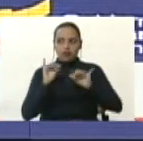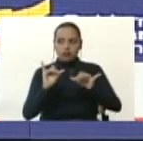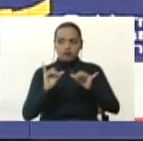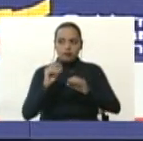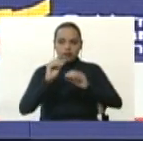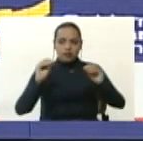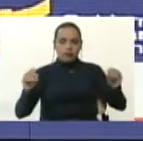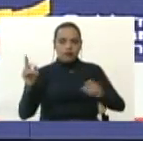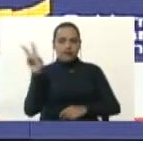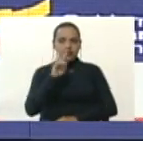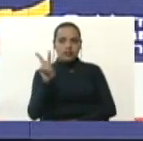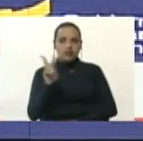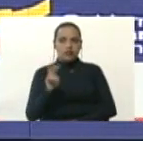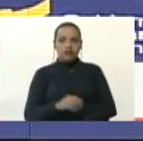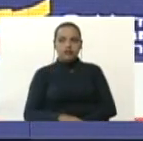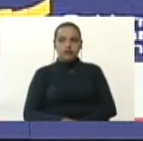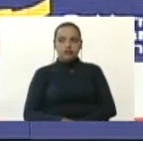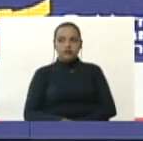Venezuela.